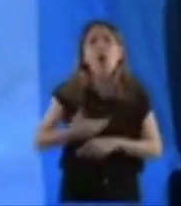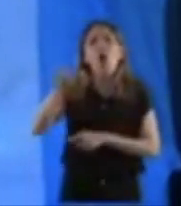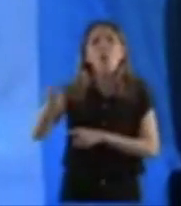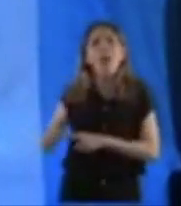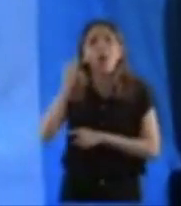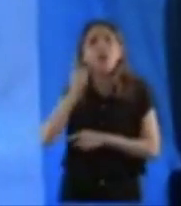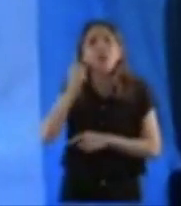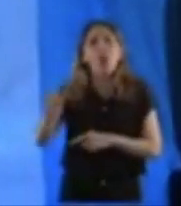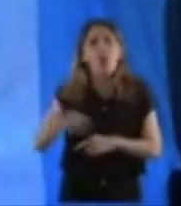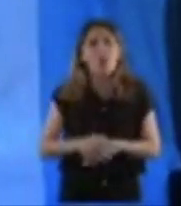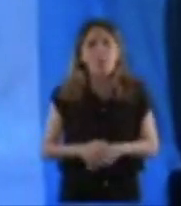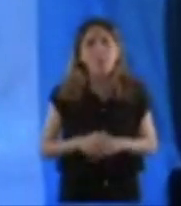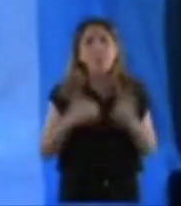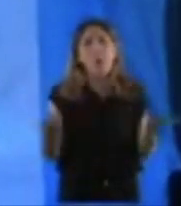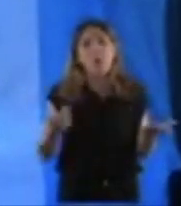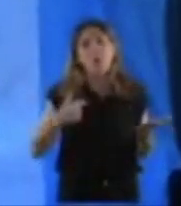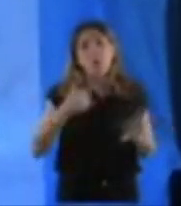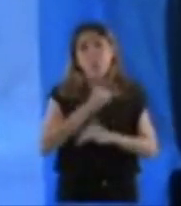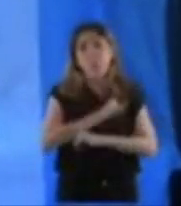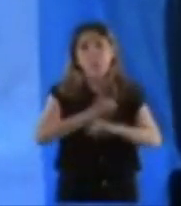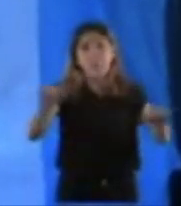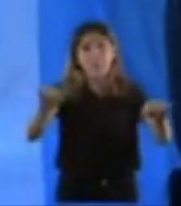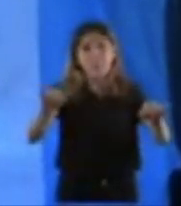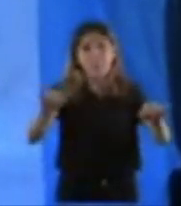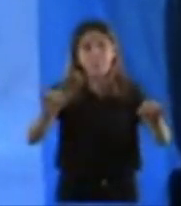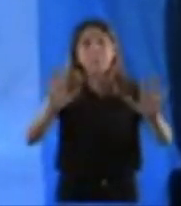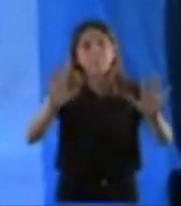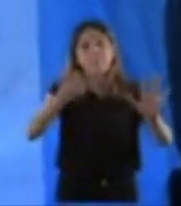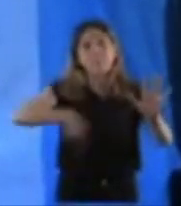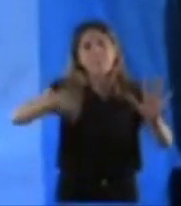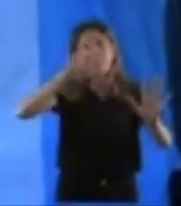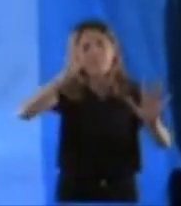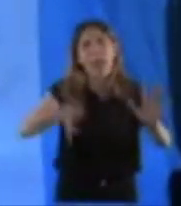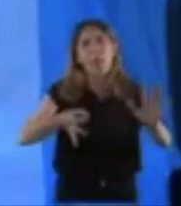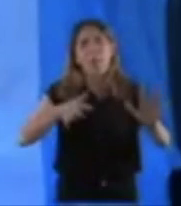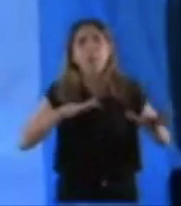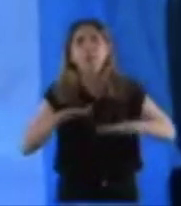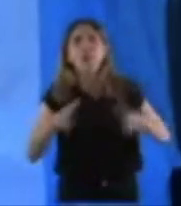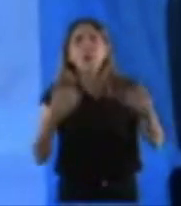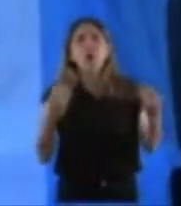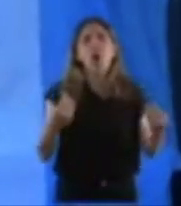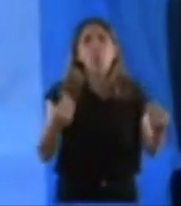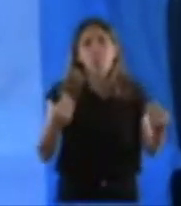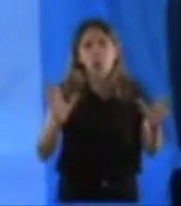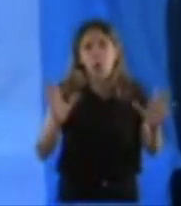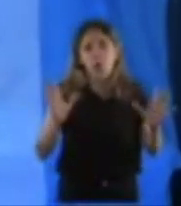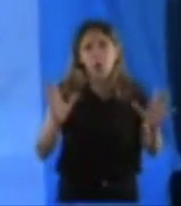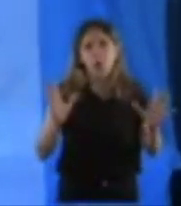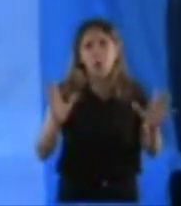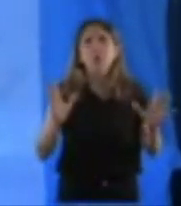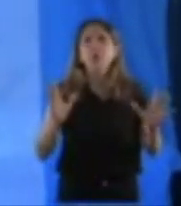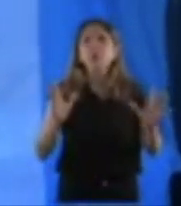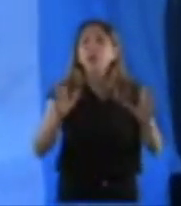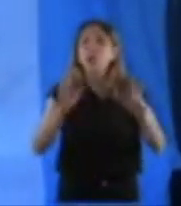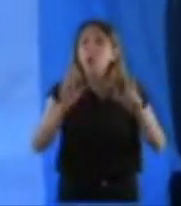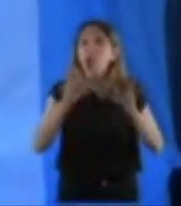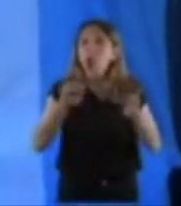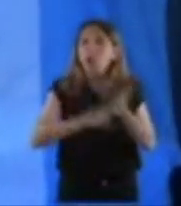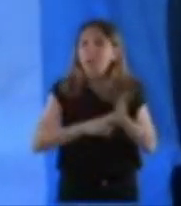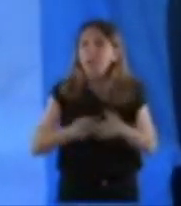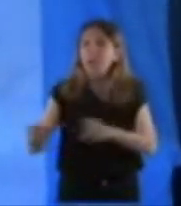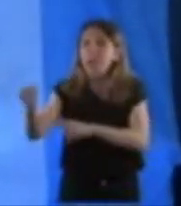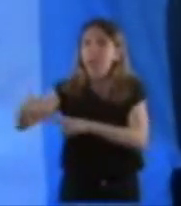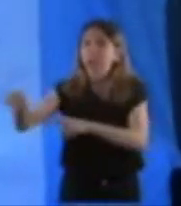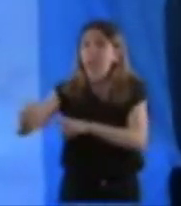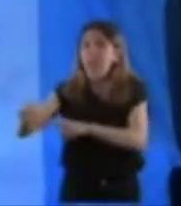Kicillof. Por eso le digo, sepamos dónde estamos parados y reitero, que no se hagan los sordos y